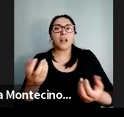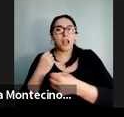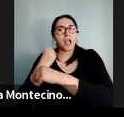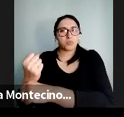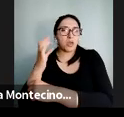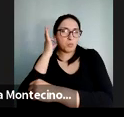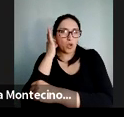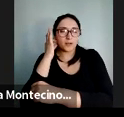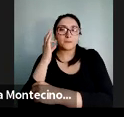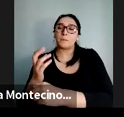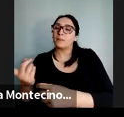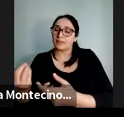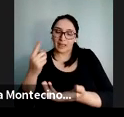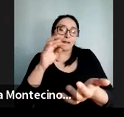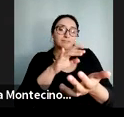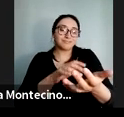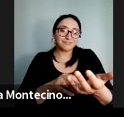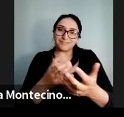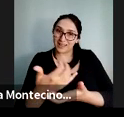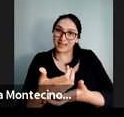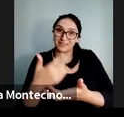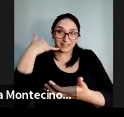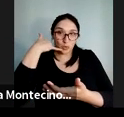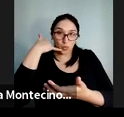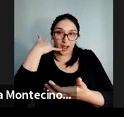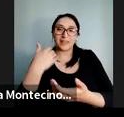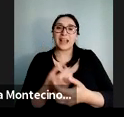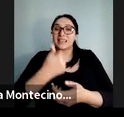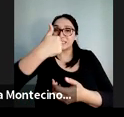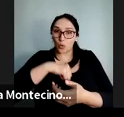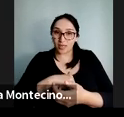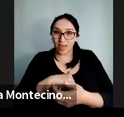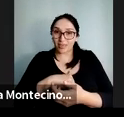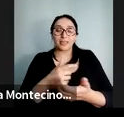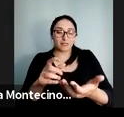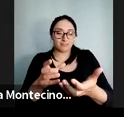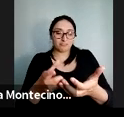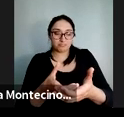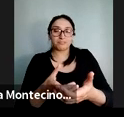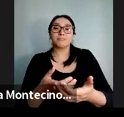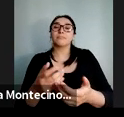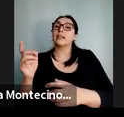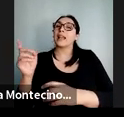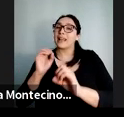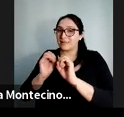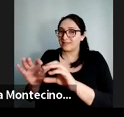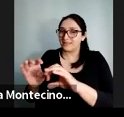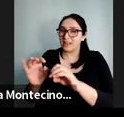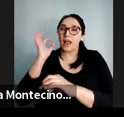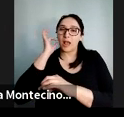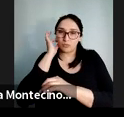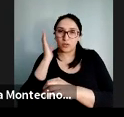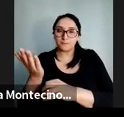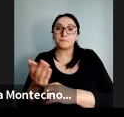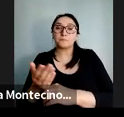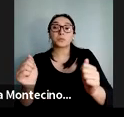en la revisión de aspectos de ciberseguridad con un enfoque feminista. Y dentro de eso, junto a Cecilia